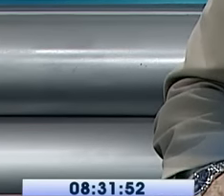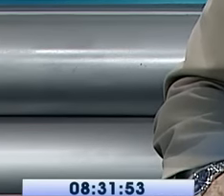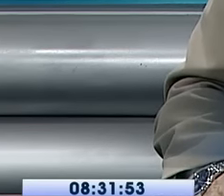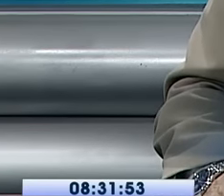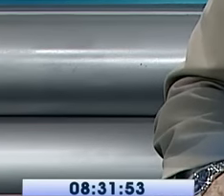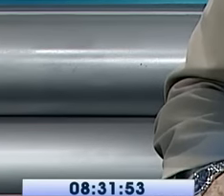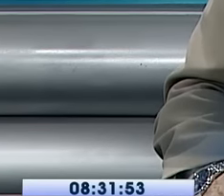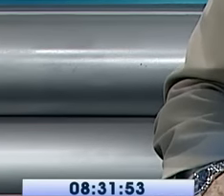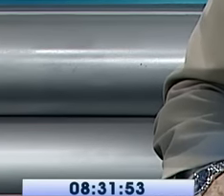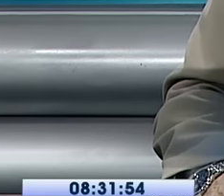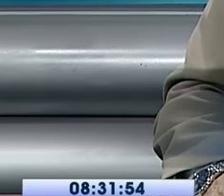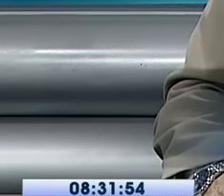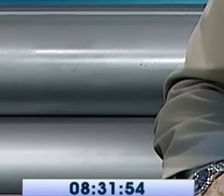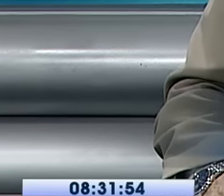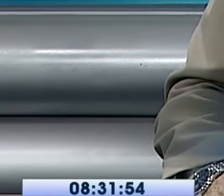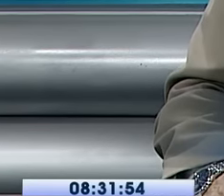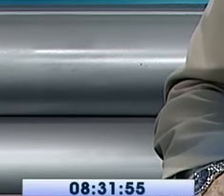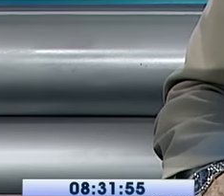WhatsApp,